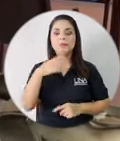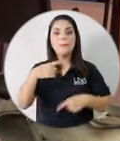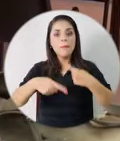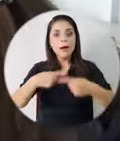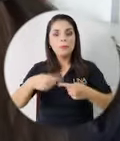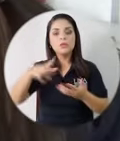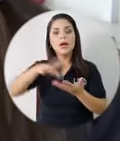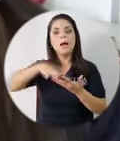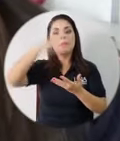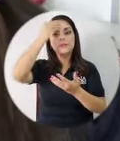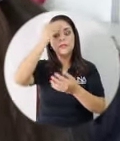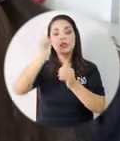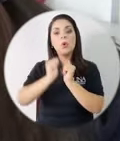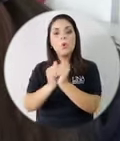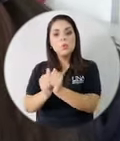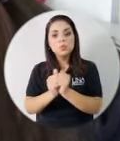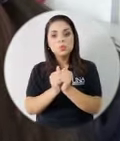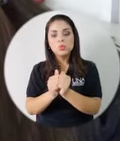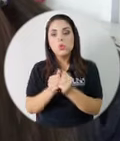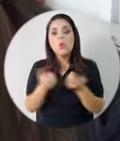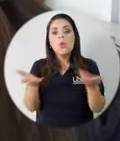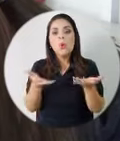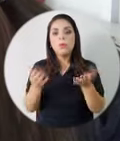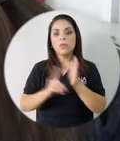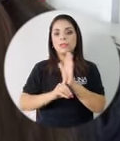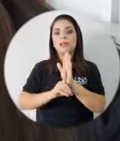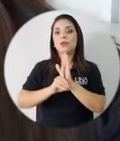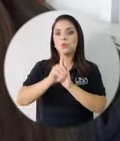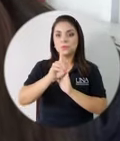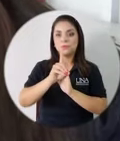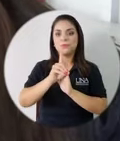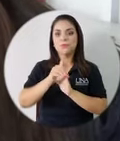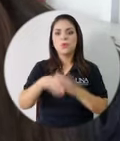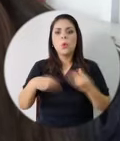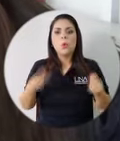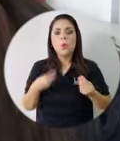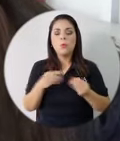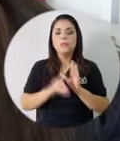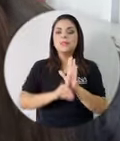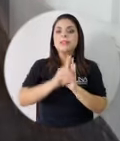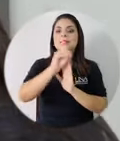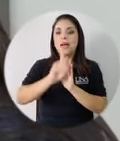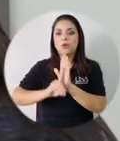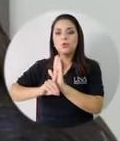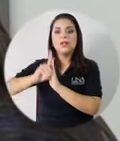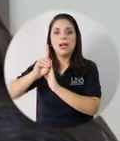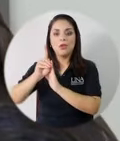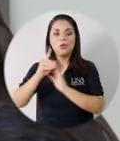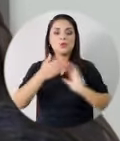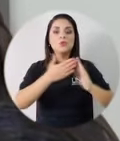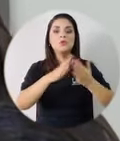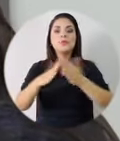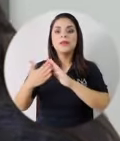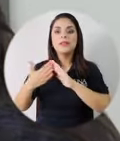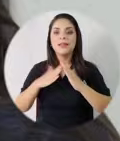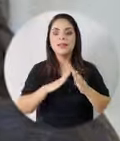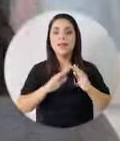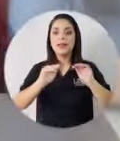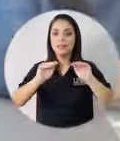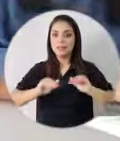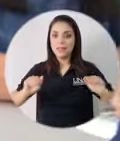los papás y las mamás vamos aprendiendo juntos cómo desarrollarnos, cómo ir desarrollando